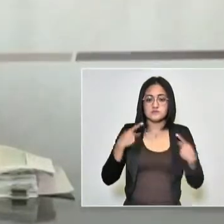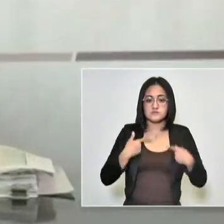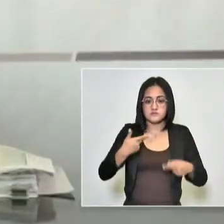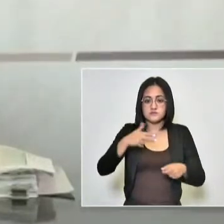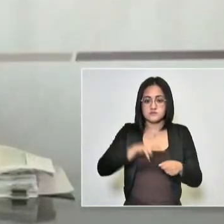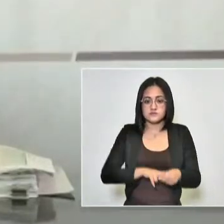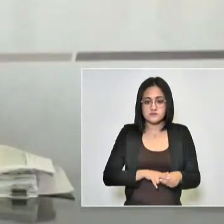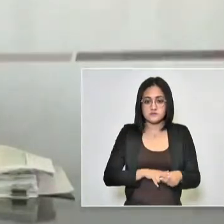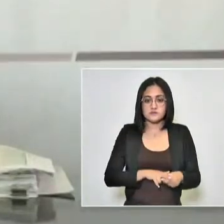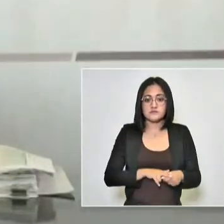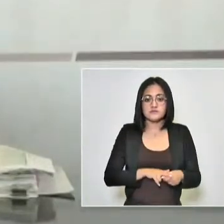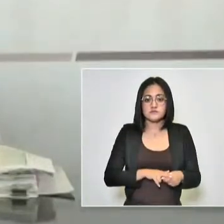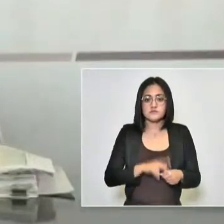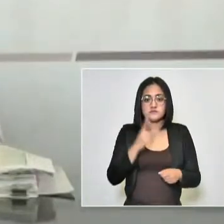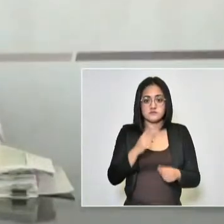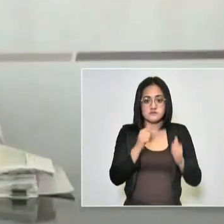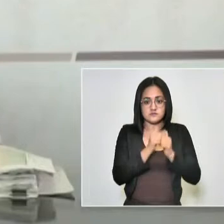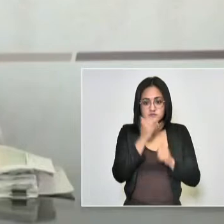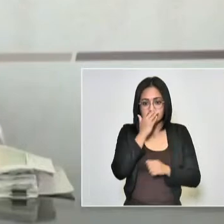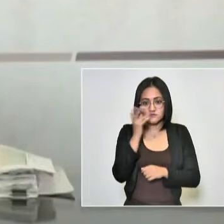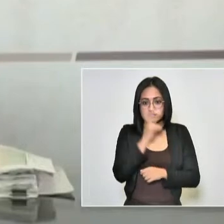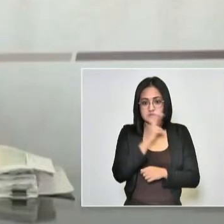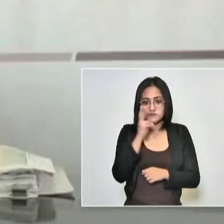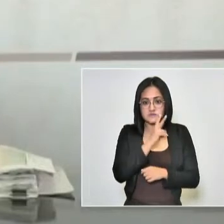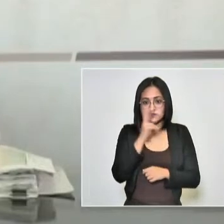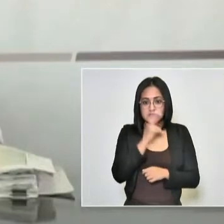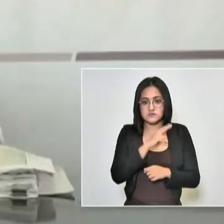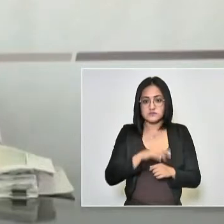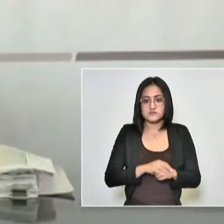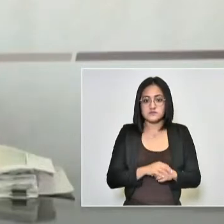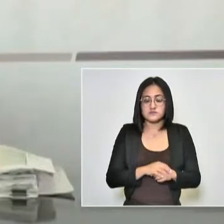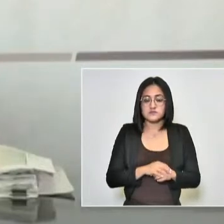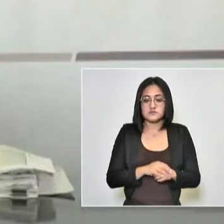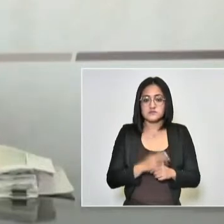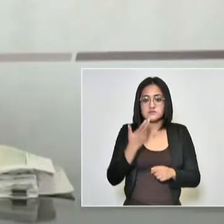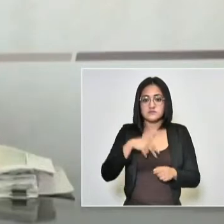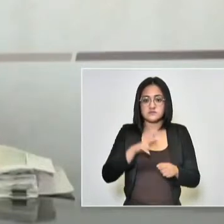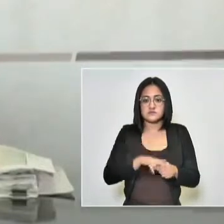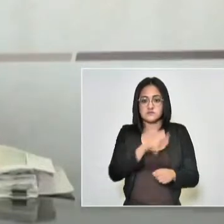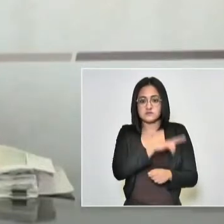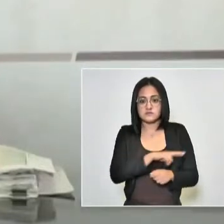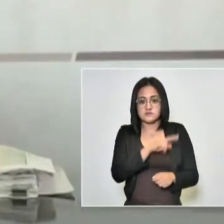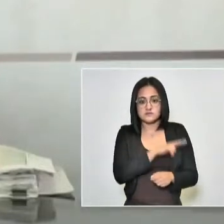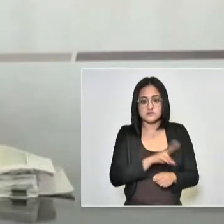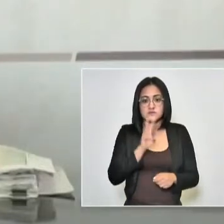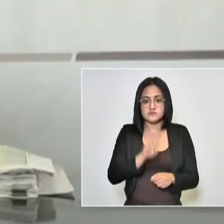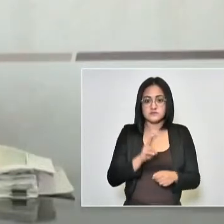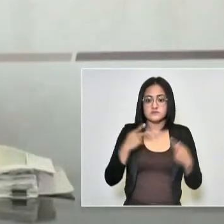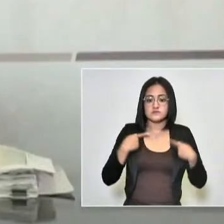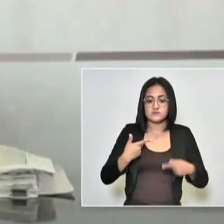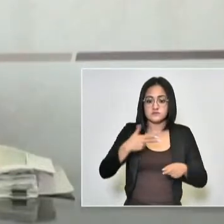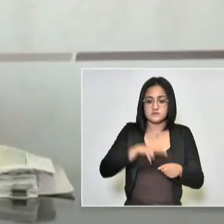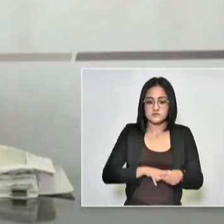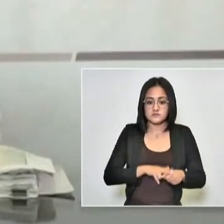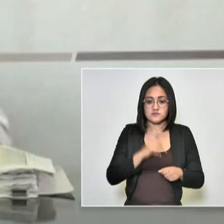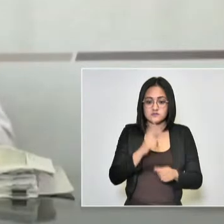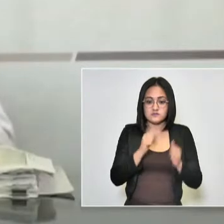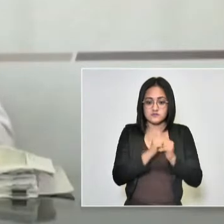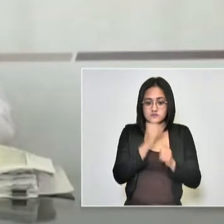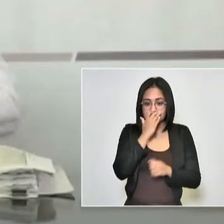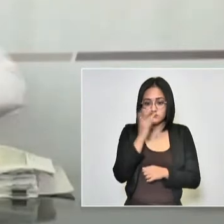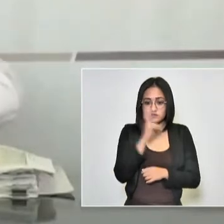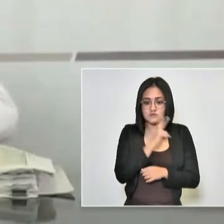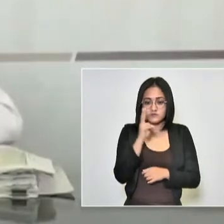pacientes hospitalizados, 1 con ventilación asistida. Los hospitales privados, 2 hospitalizados, 1 de